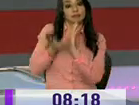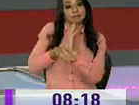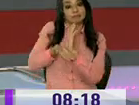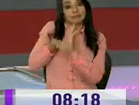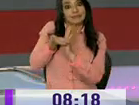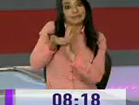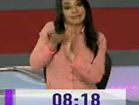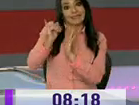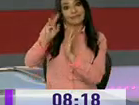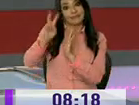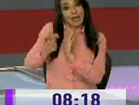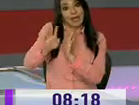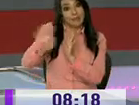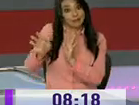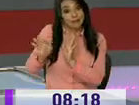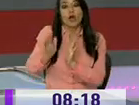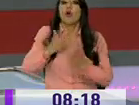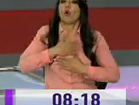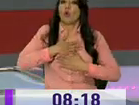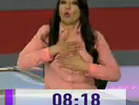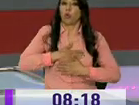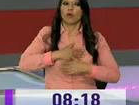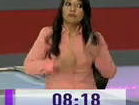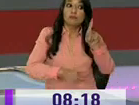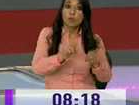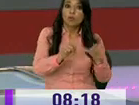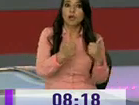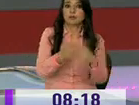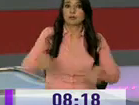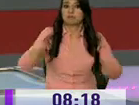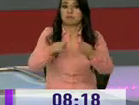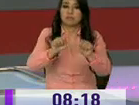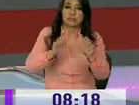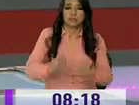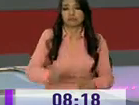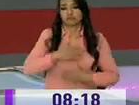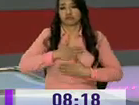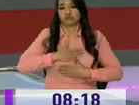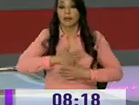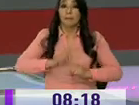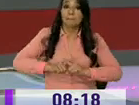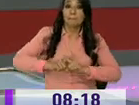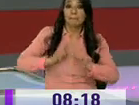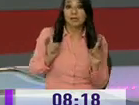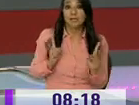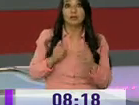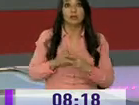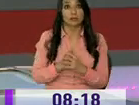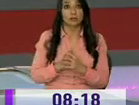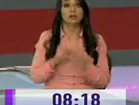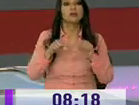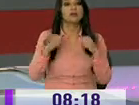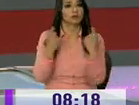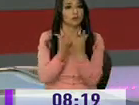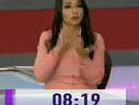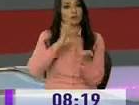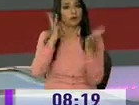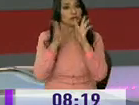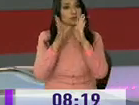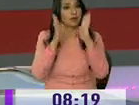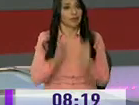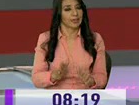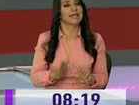agregado, al IVA, calmó los ánimos en algunas bancadas dentro de la Asamblea Nacional. Sin embargo, las filas ante la Revolución Ciudadana se